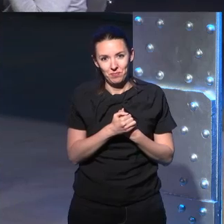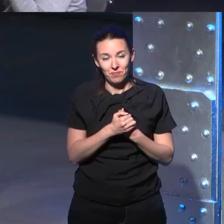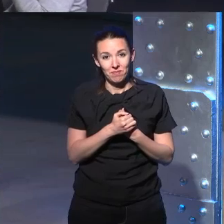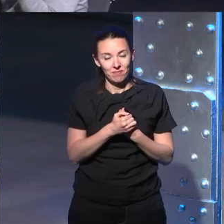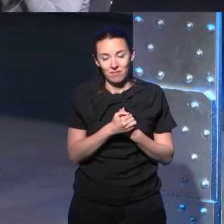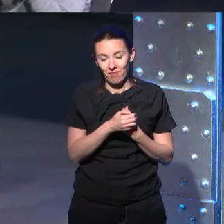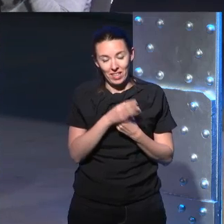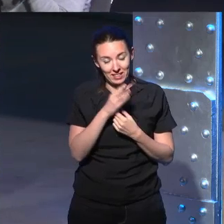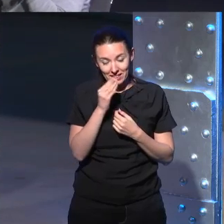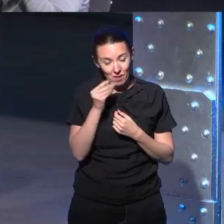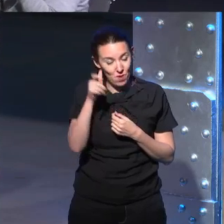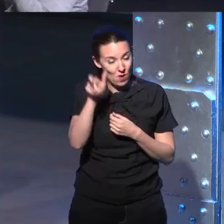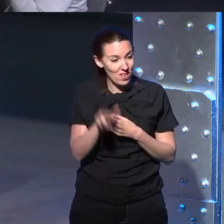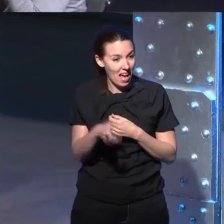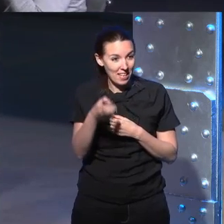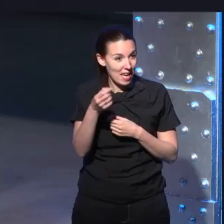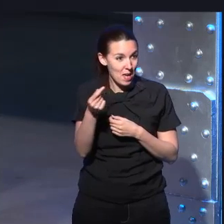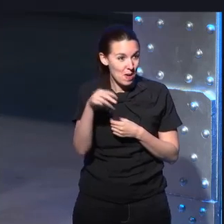Se me olvida que está conmigo.